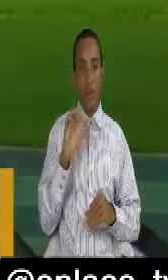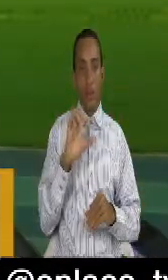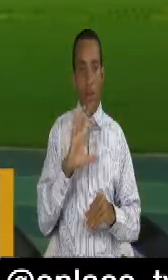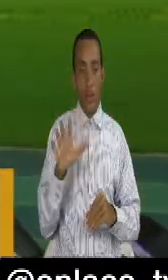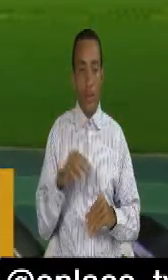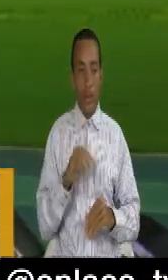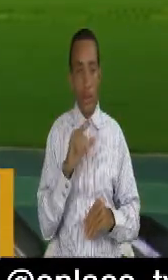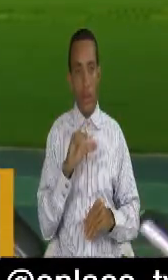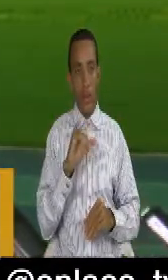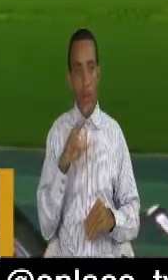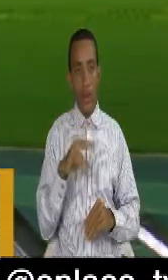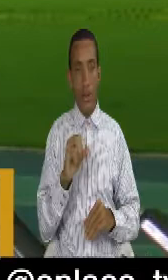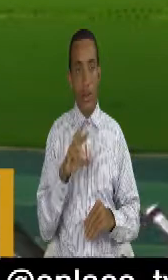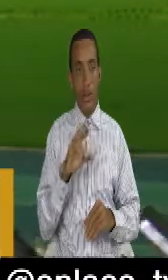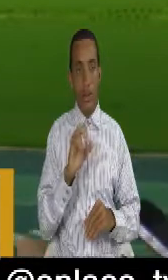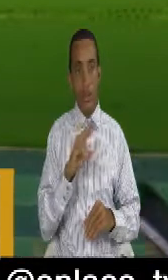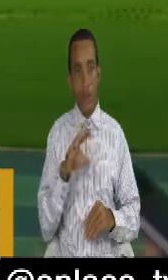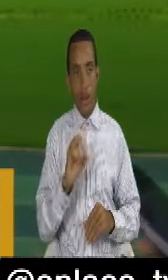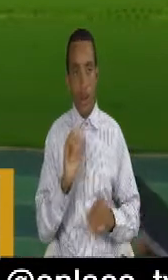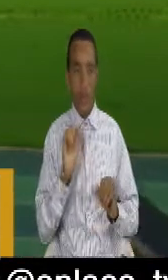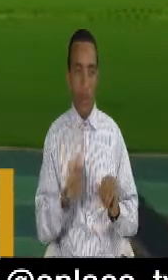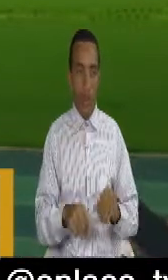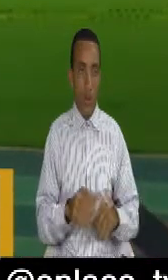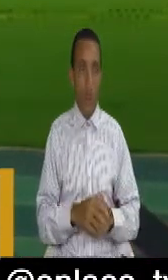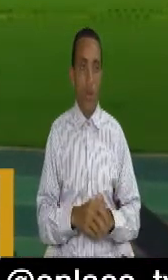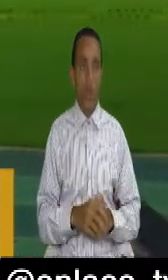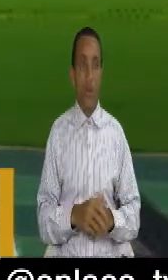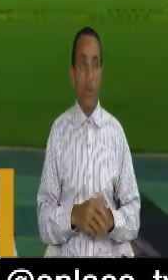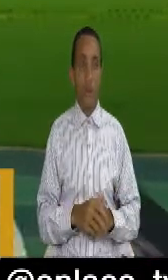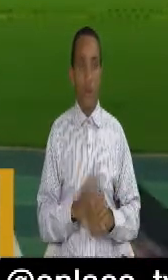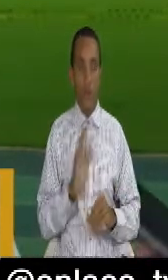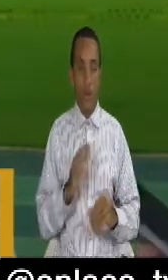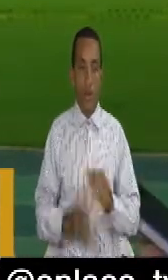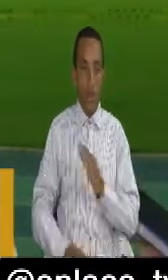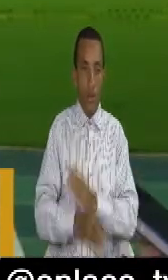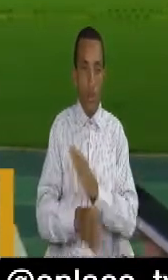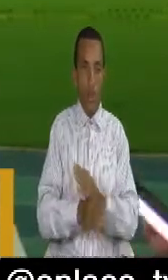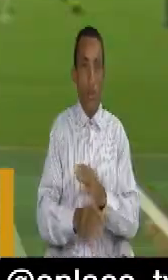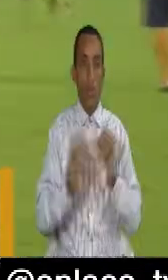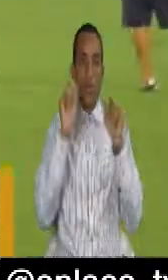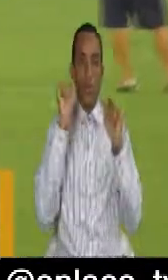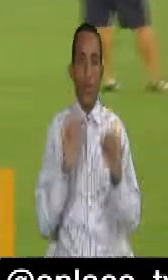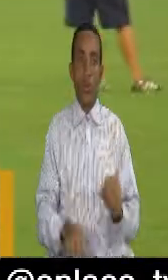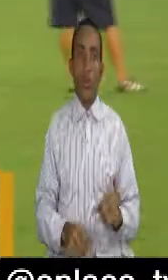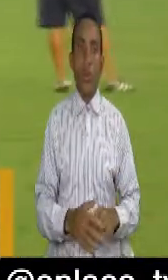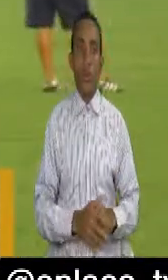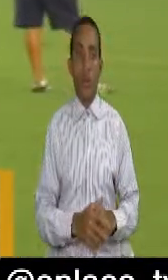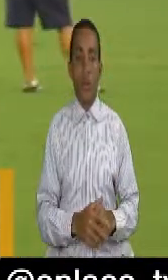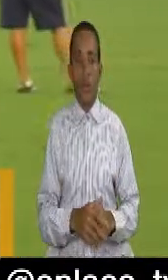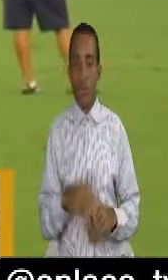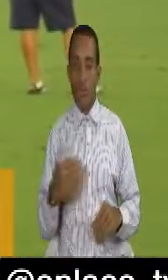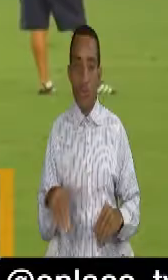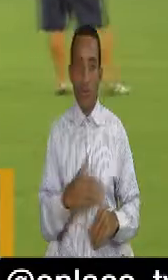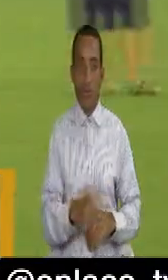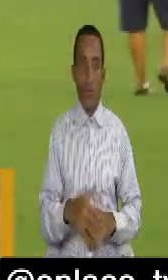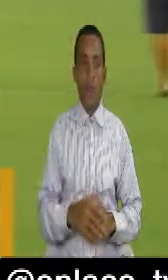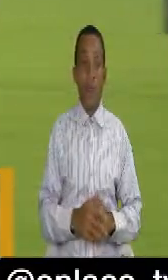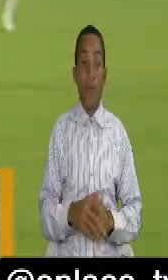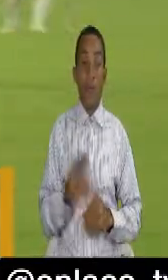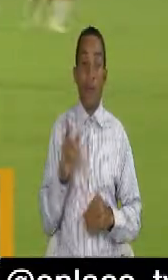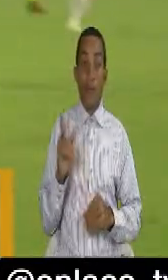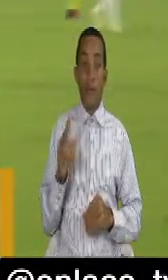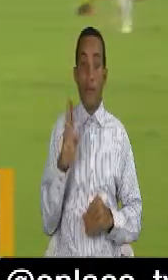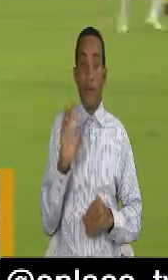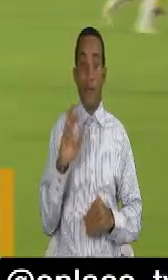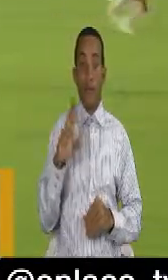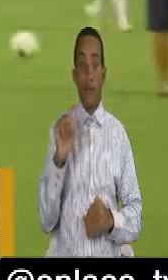Pero Lizarazo demostró que con oportunidad, pues, con continuidad se puede rendir, ¿no? El profe Bernal asegura que